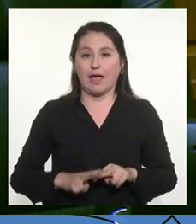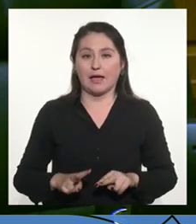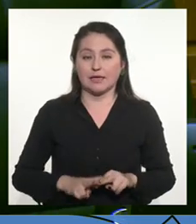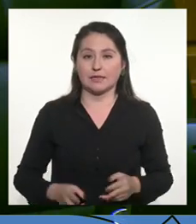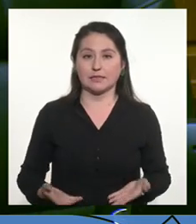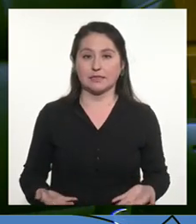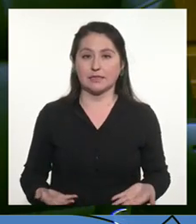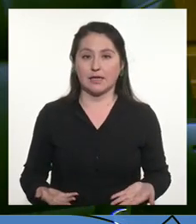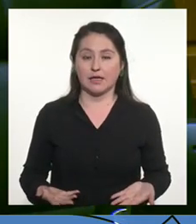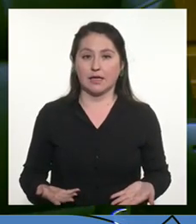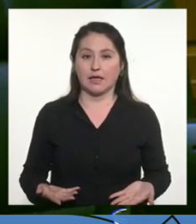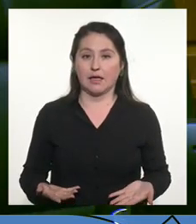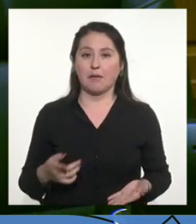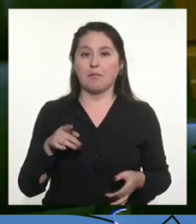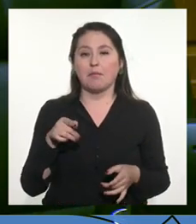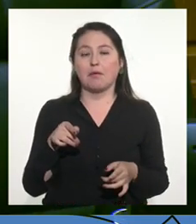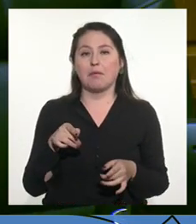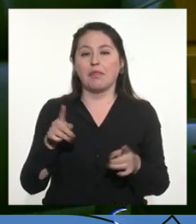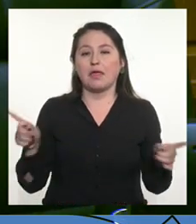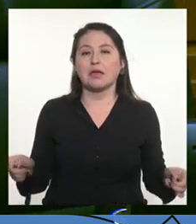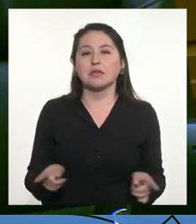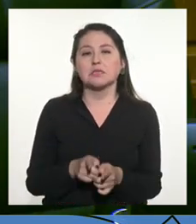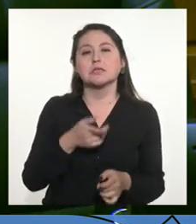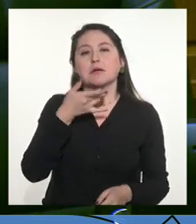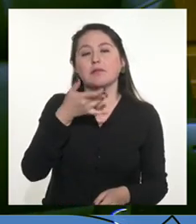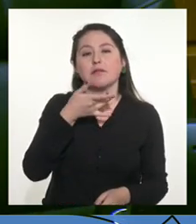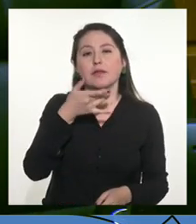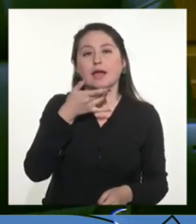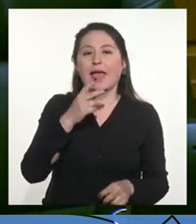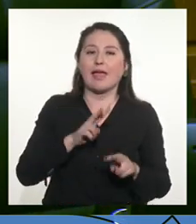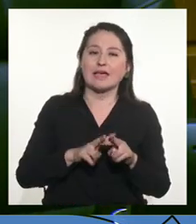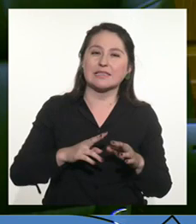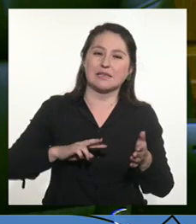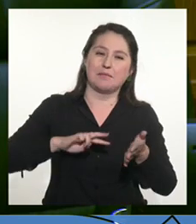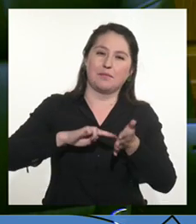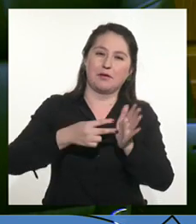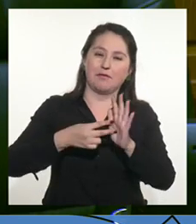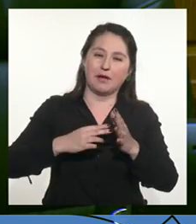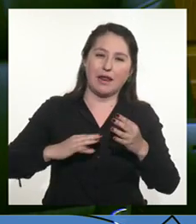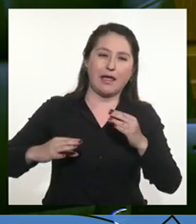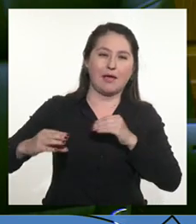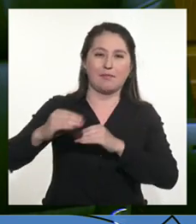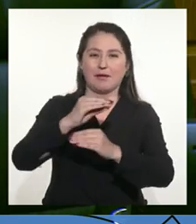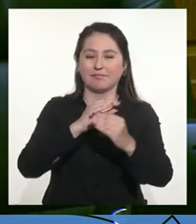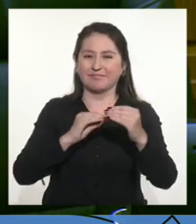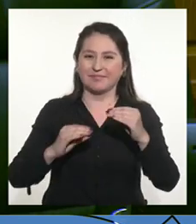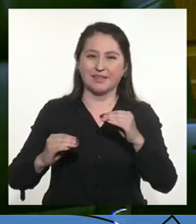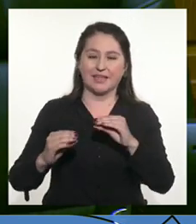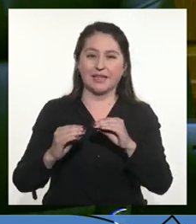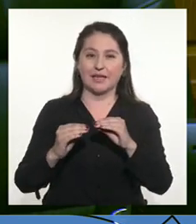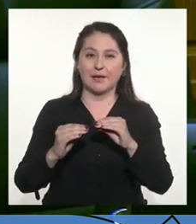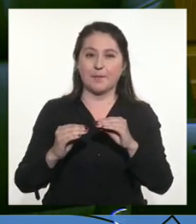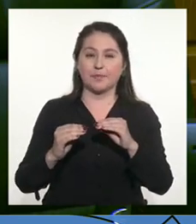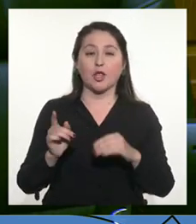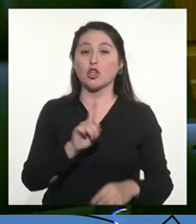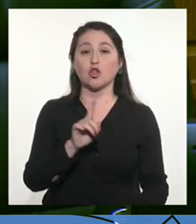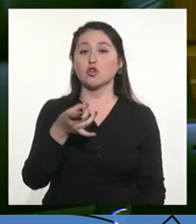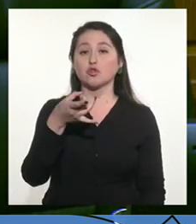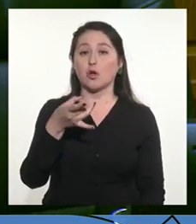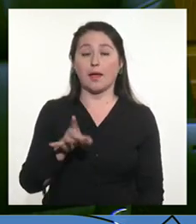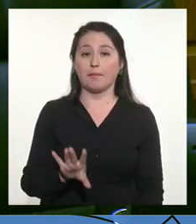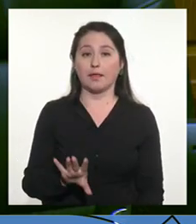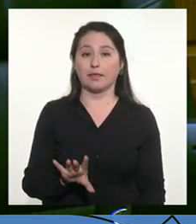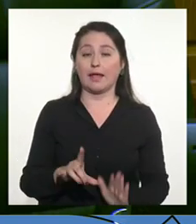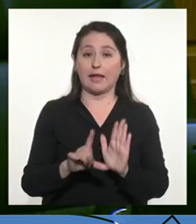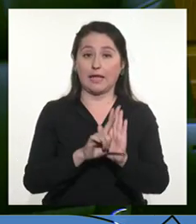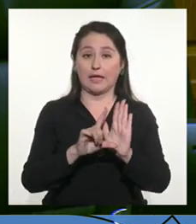en vez de simplificar hacer engorroso la discusión no solamente legislativa